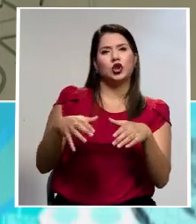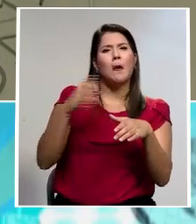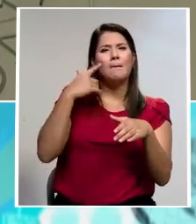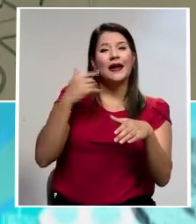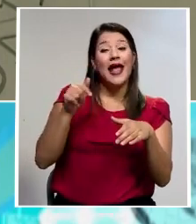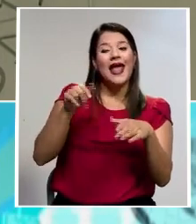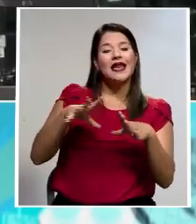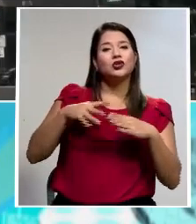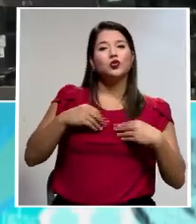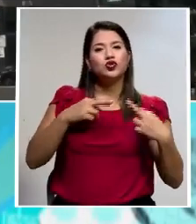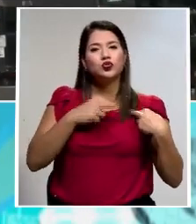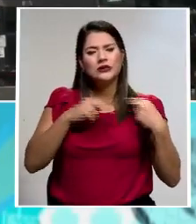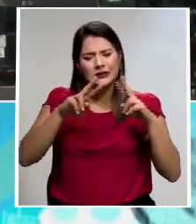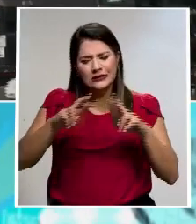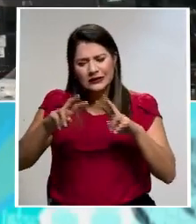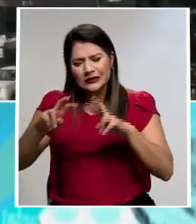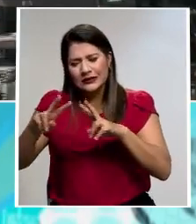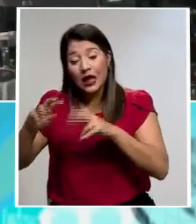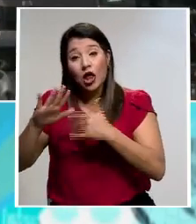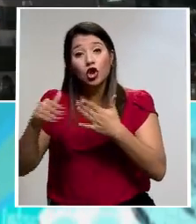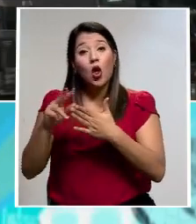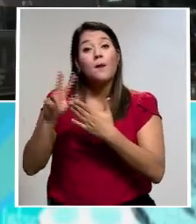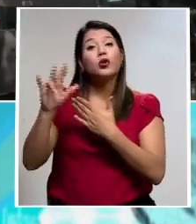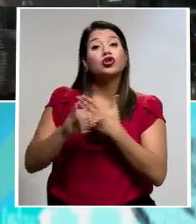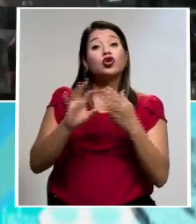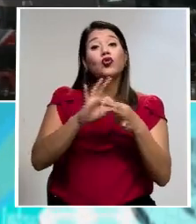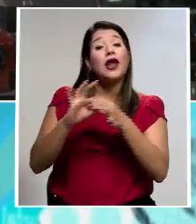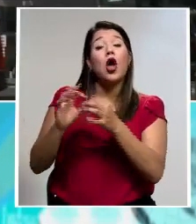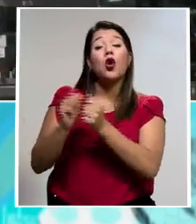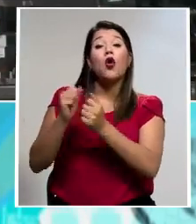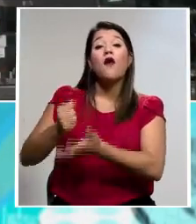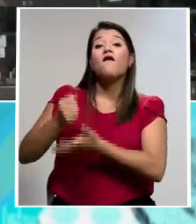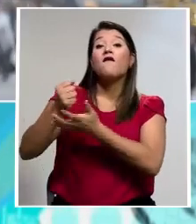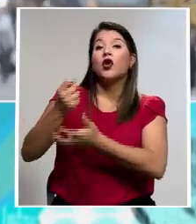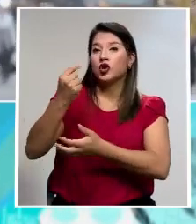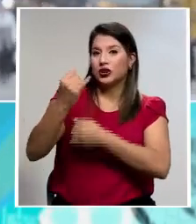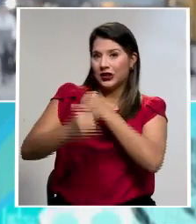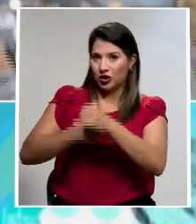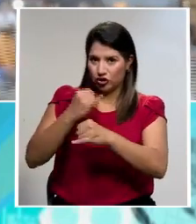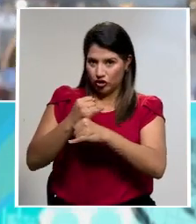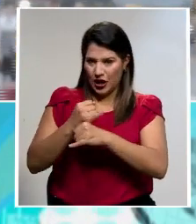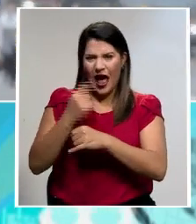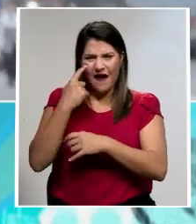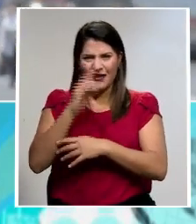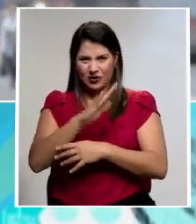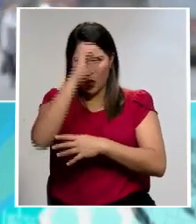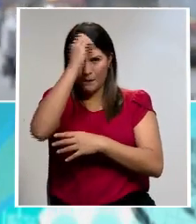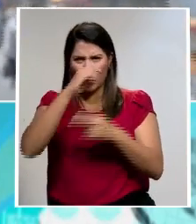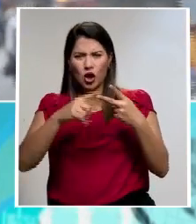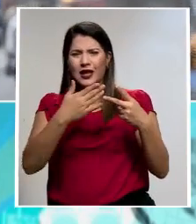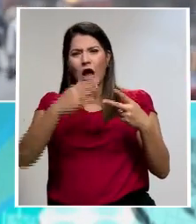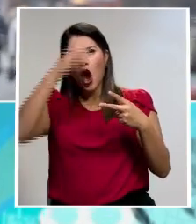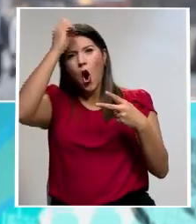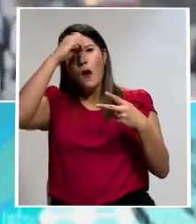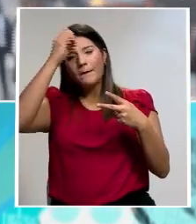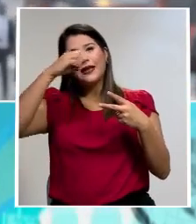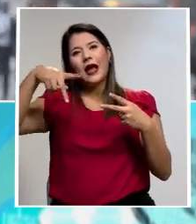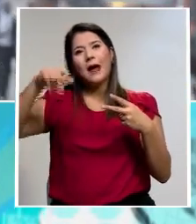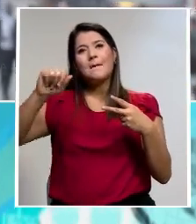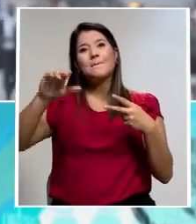que fuera especial. Vamos a ver qué fue lo que nos dijo y qué es lo que piensa también el Partido de Acción Ciudadana con respecto a esta